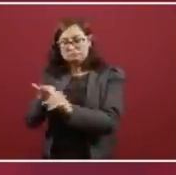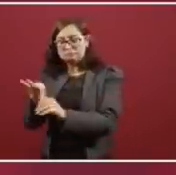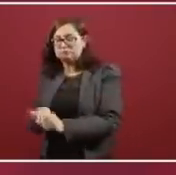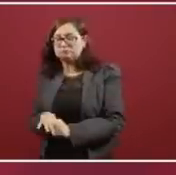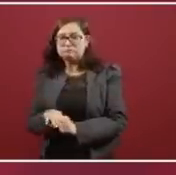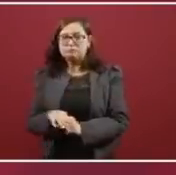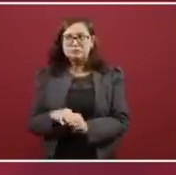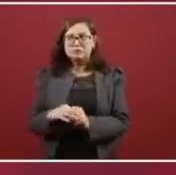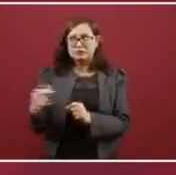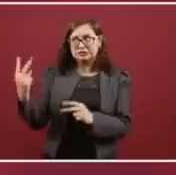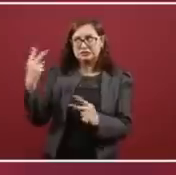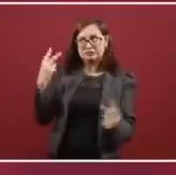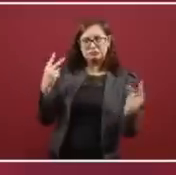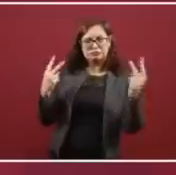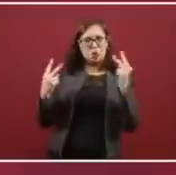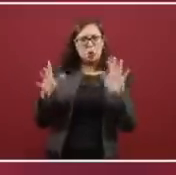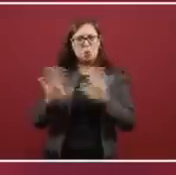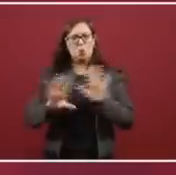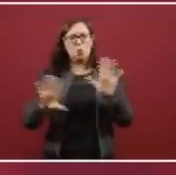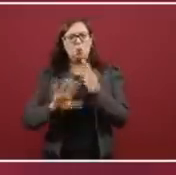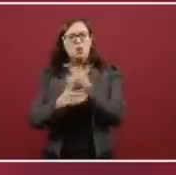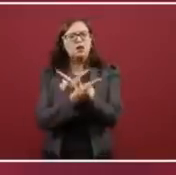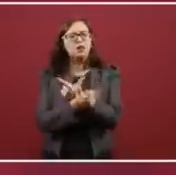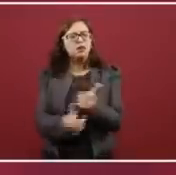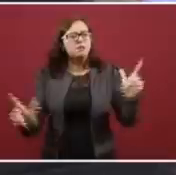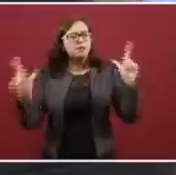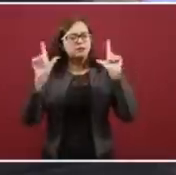libremente a sus representantes